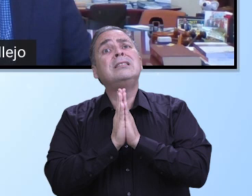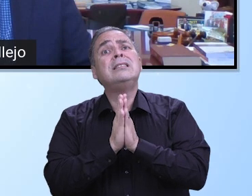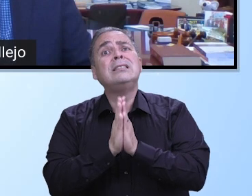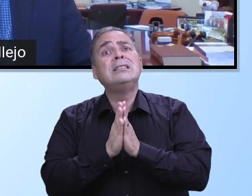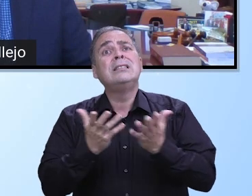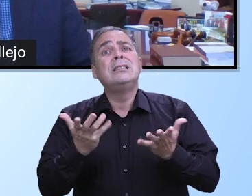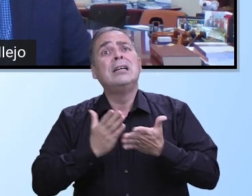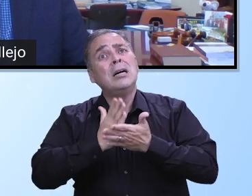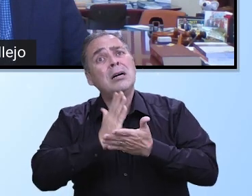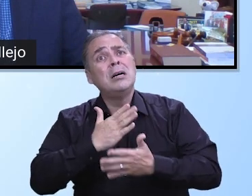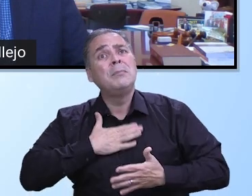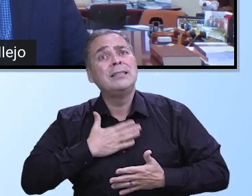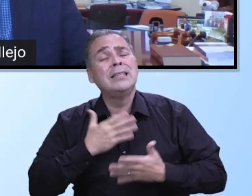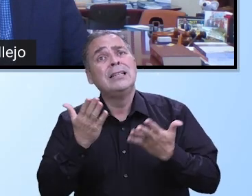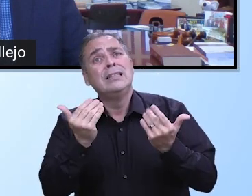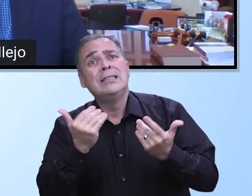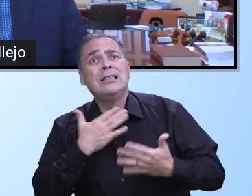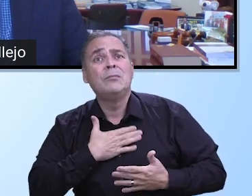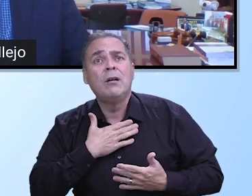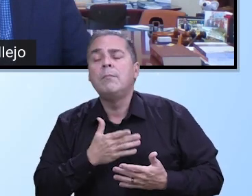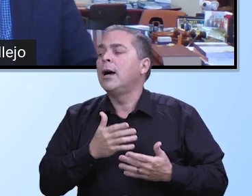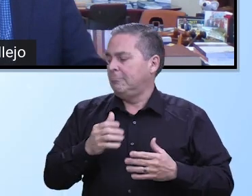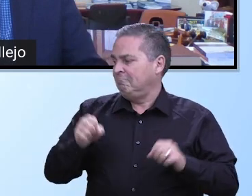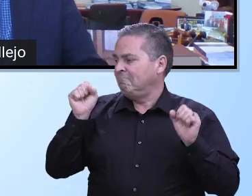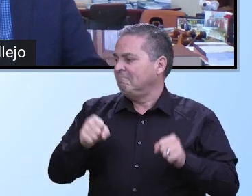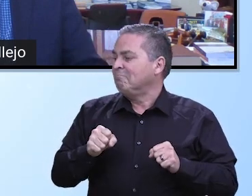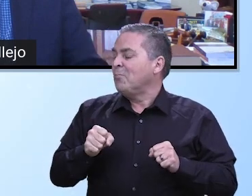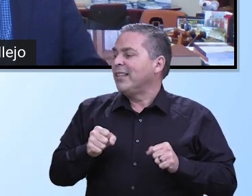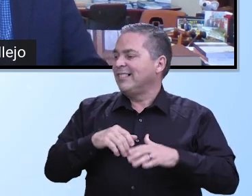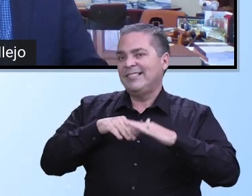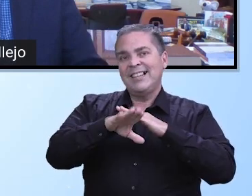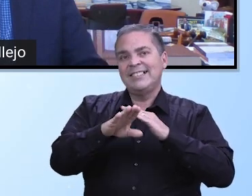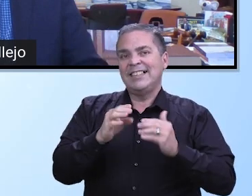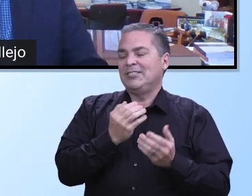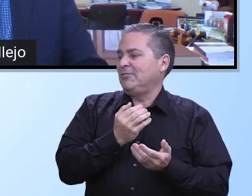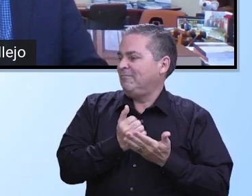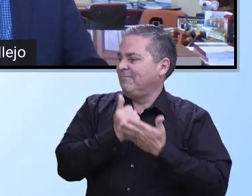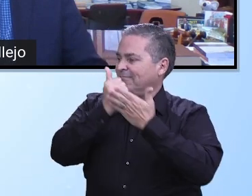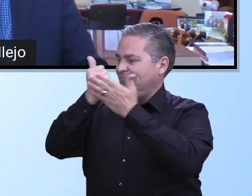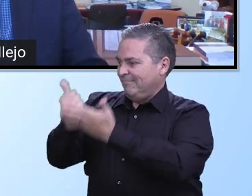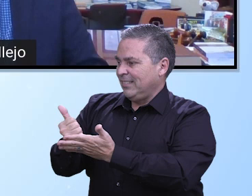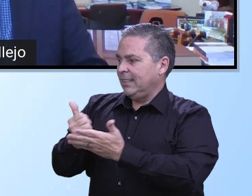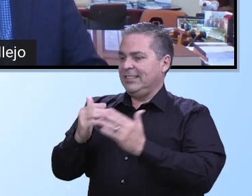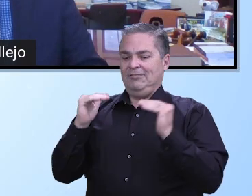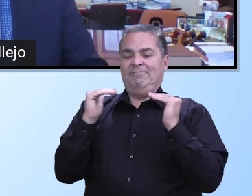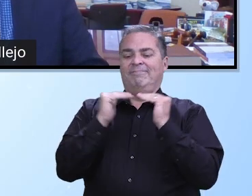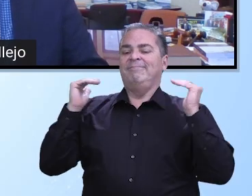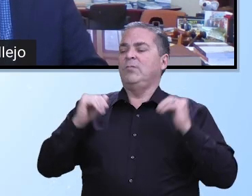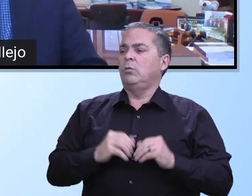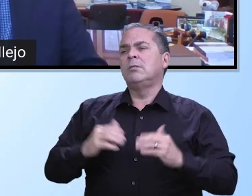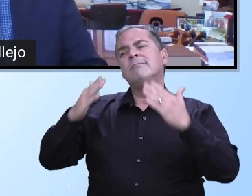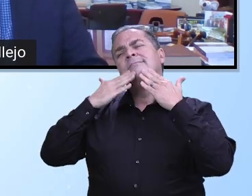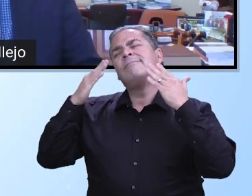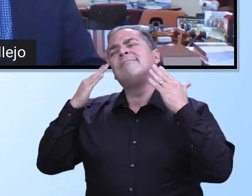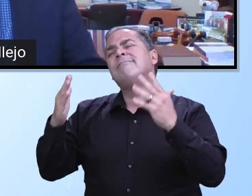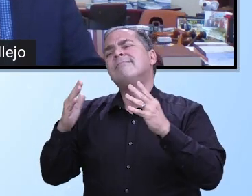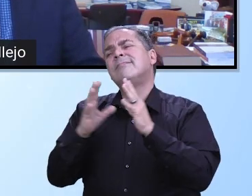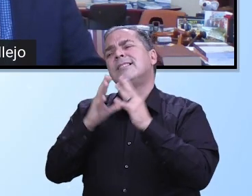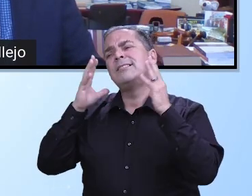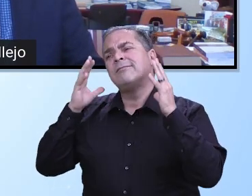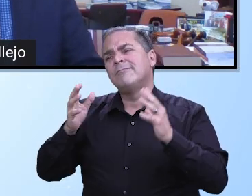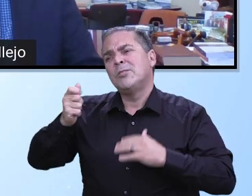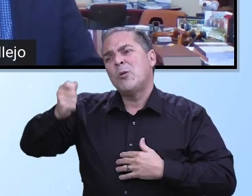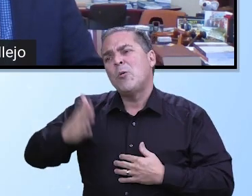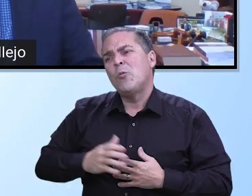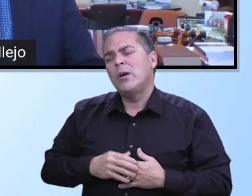Derechos, pues puedan hacerlo y tengan ese acceso a la justicia. Así que, juez, muchísimas gracias. ¿Alguna cosa adicional que usted nos